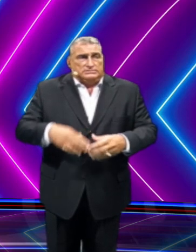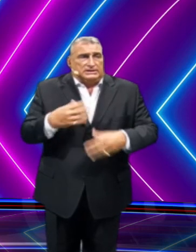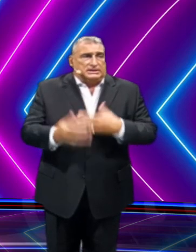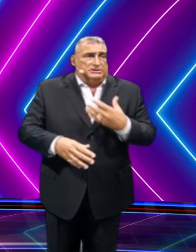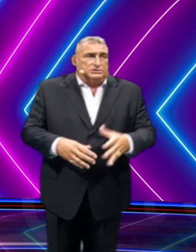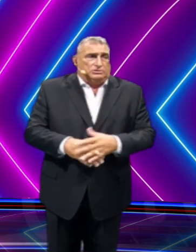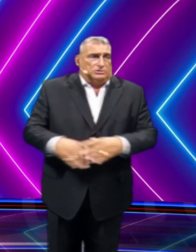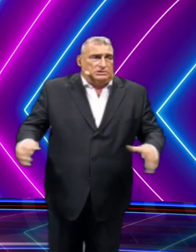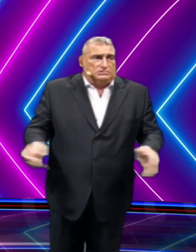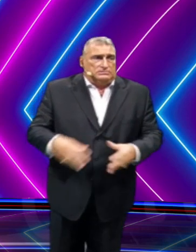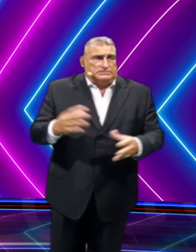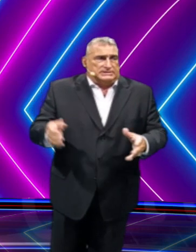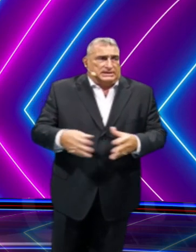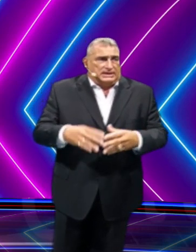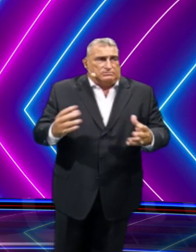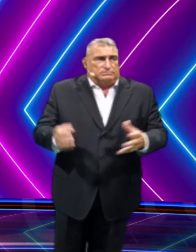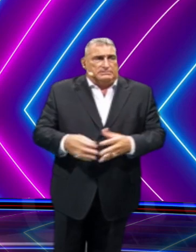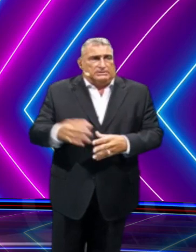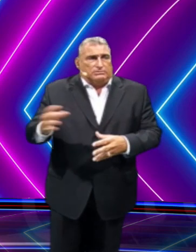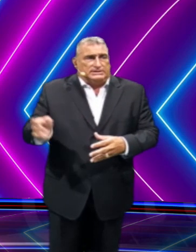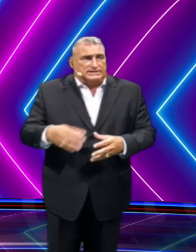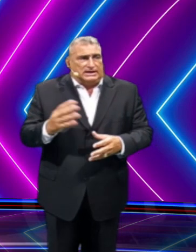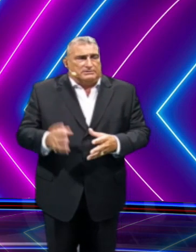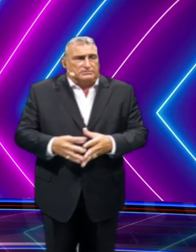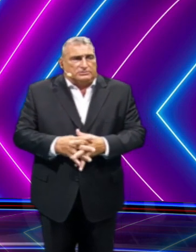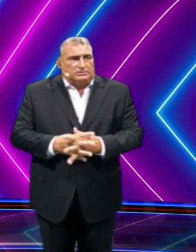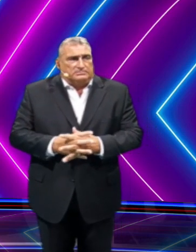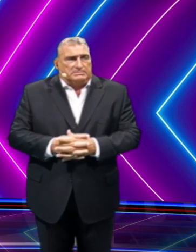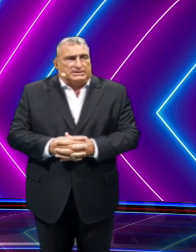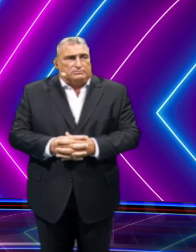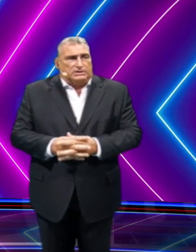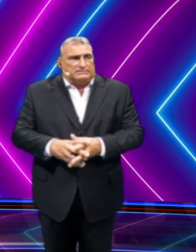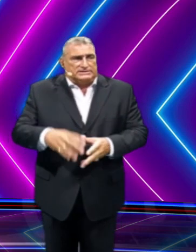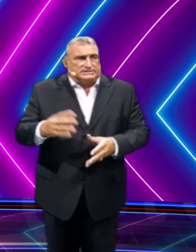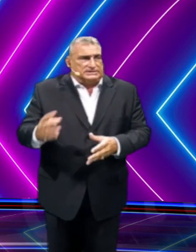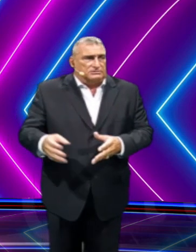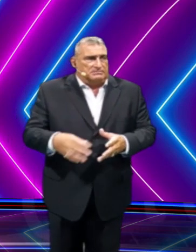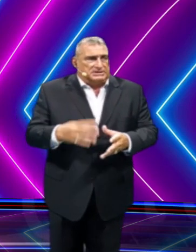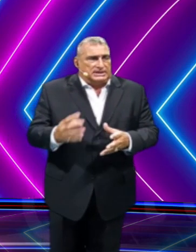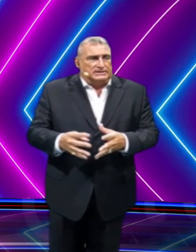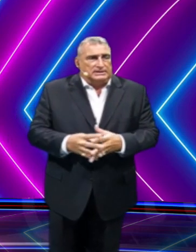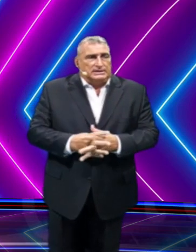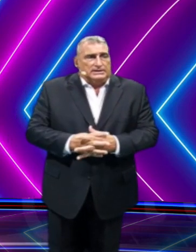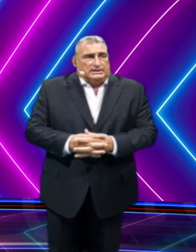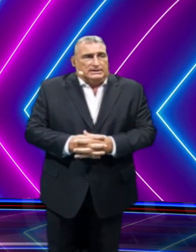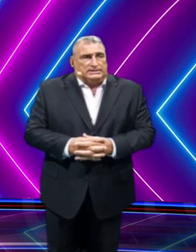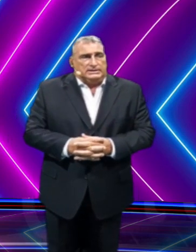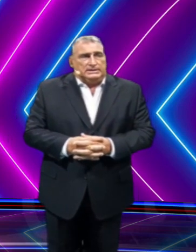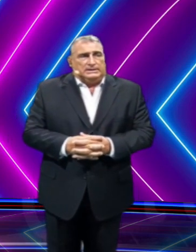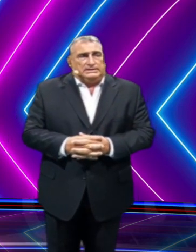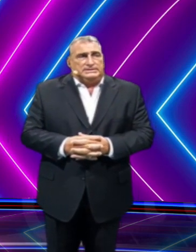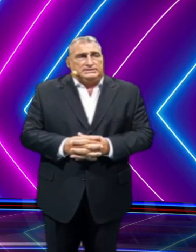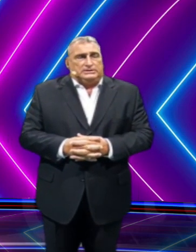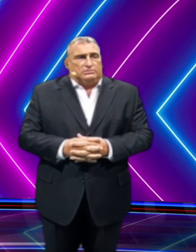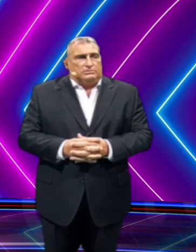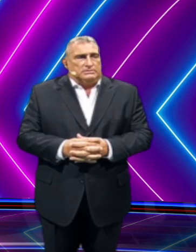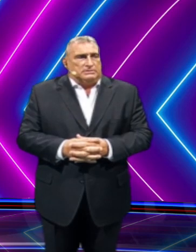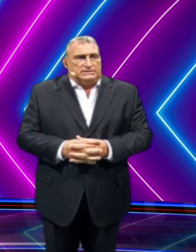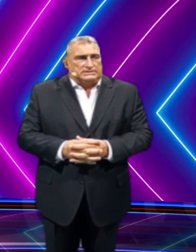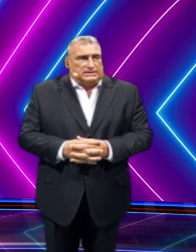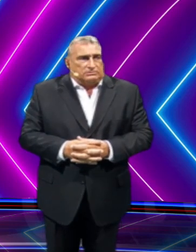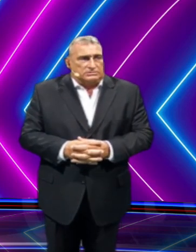se revirtió y ya está, van a jugar el sábado, todo, le permiten jugar, va a seguir siendo capitán este chico